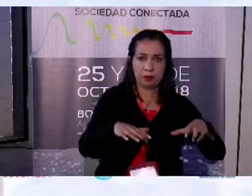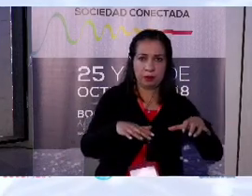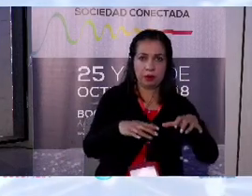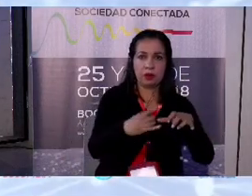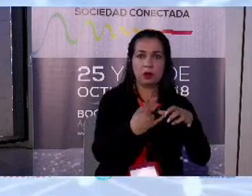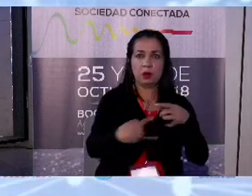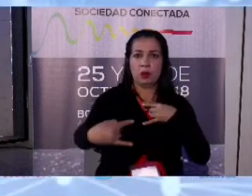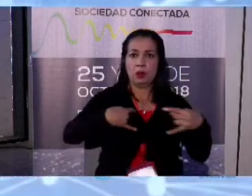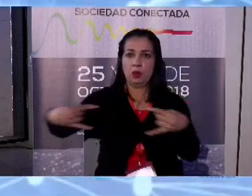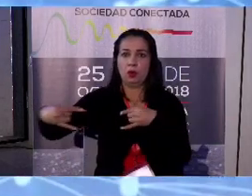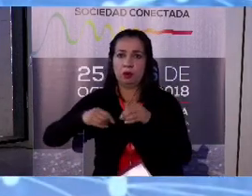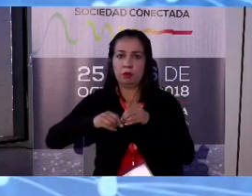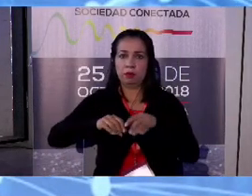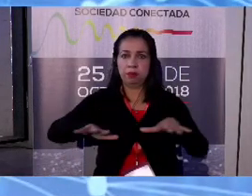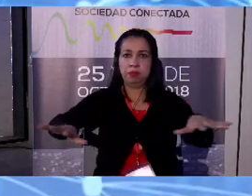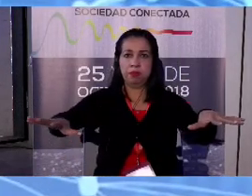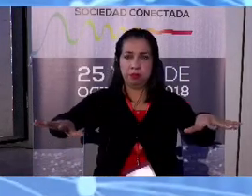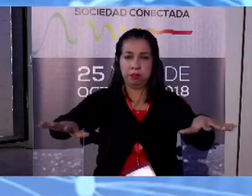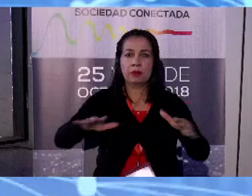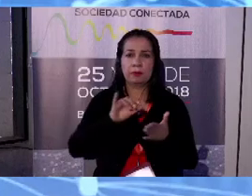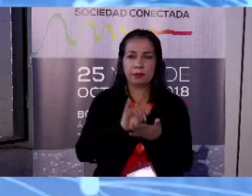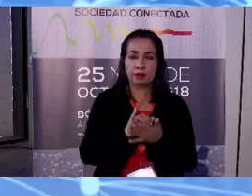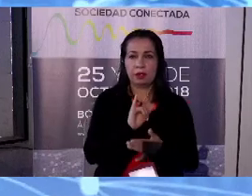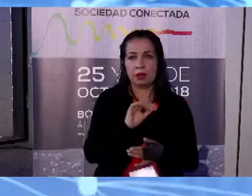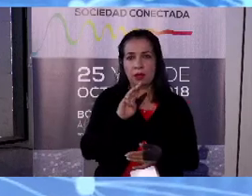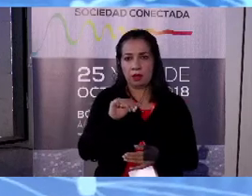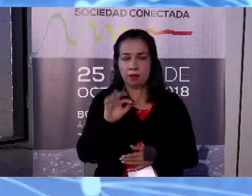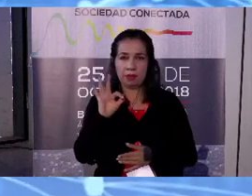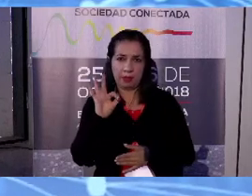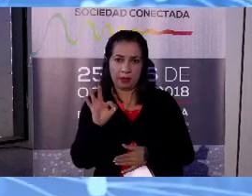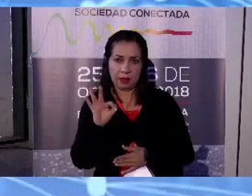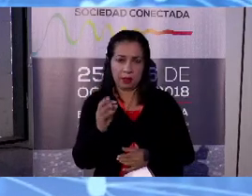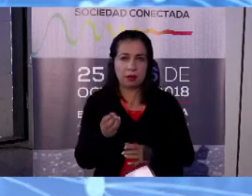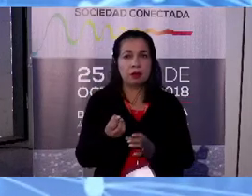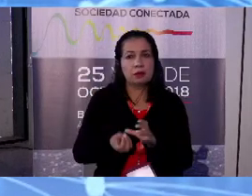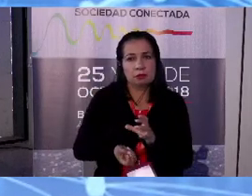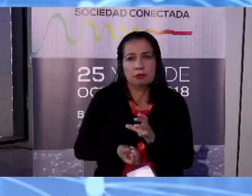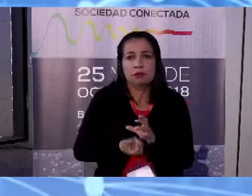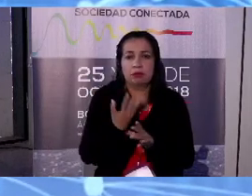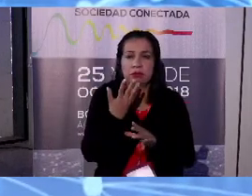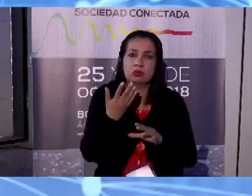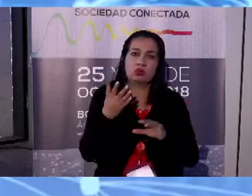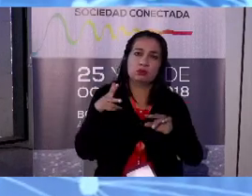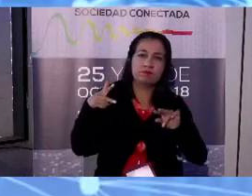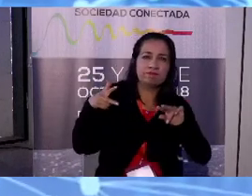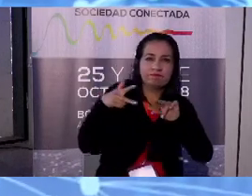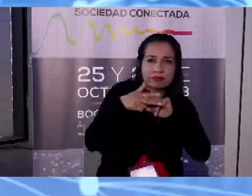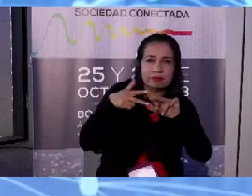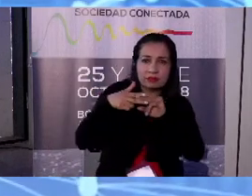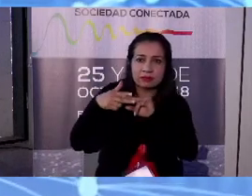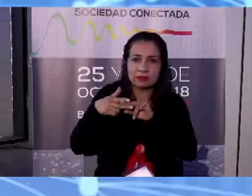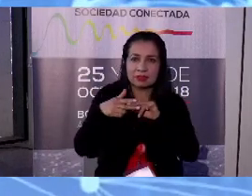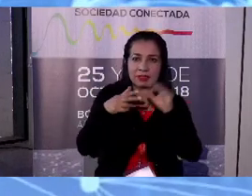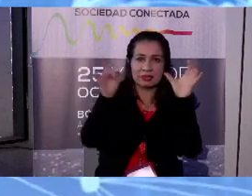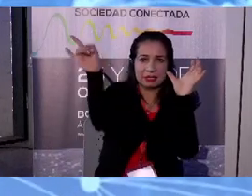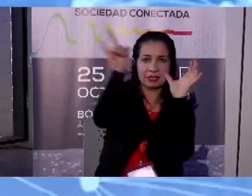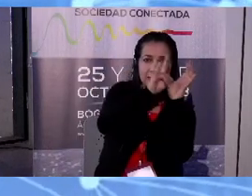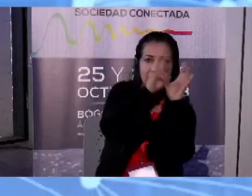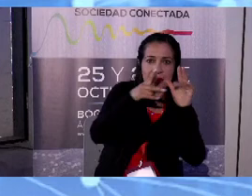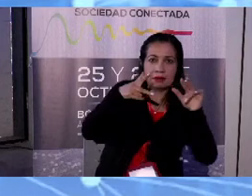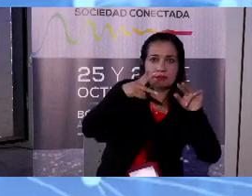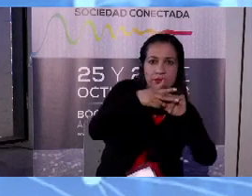otras estaciones en tierra y imt que están generando interferencia con el satélite La idea